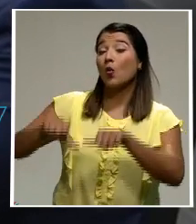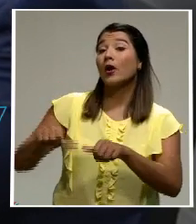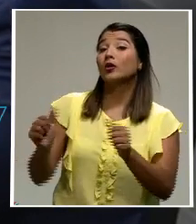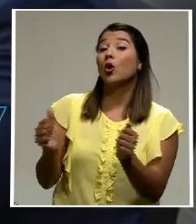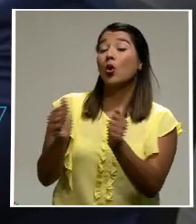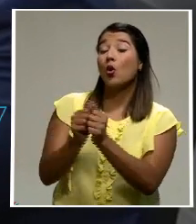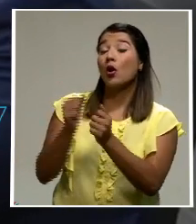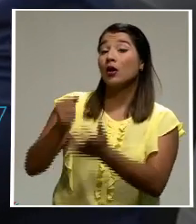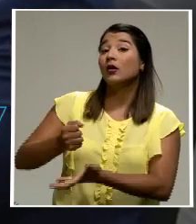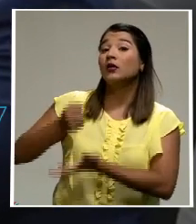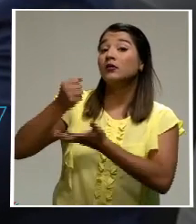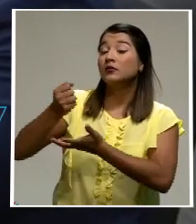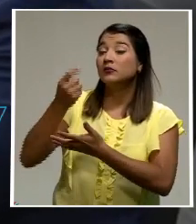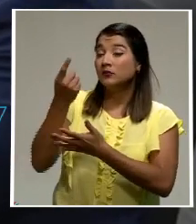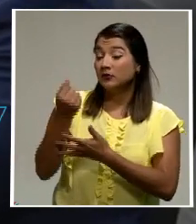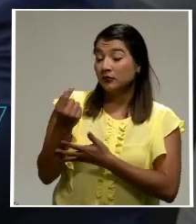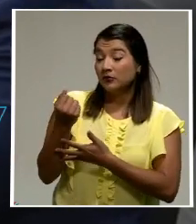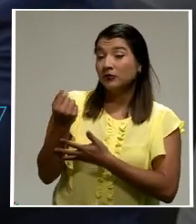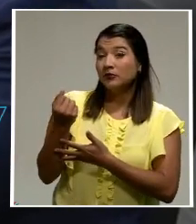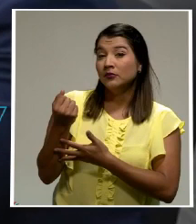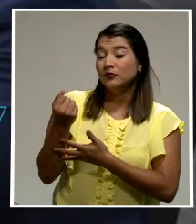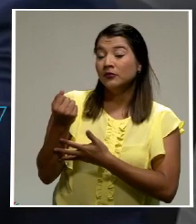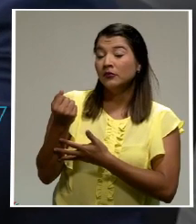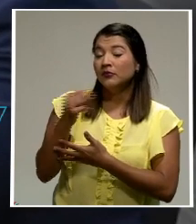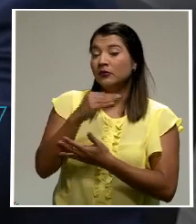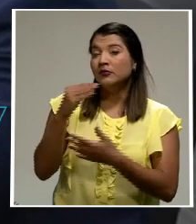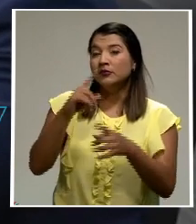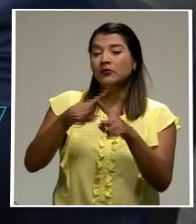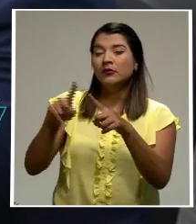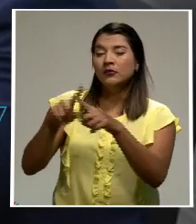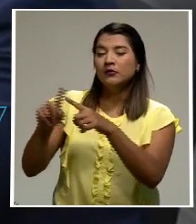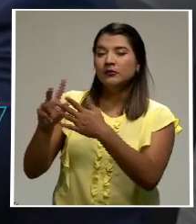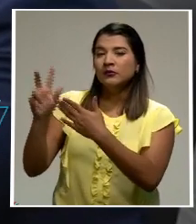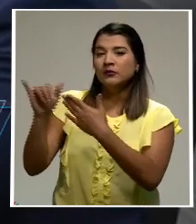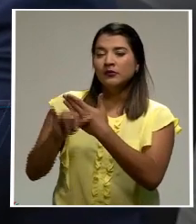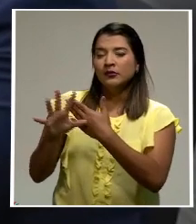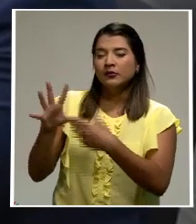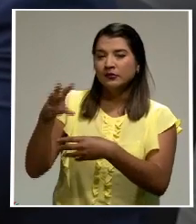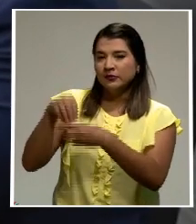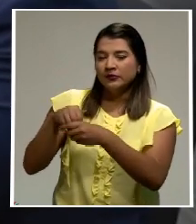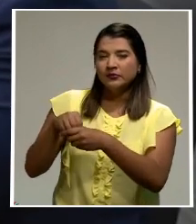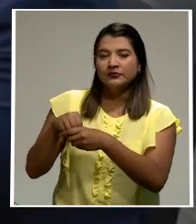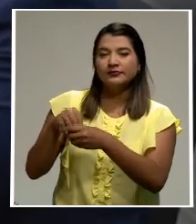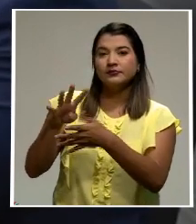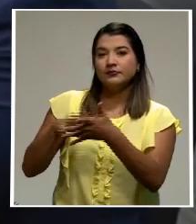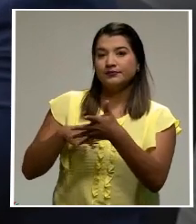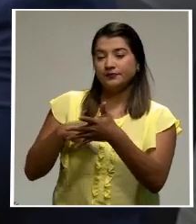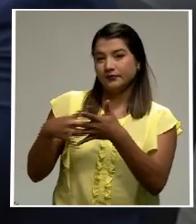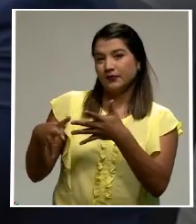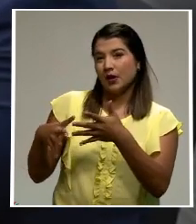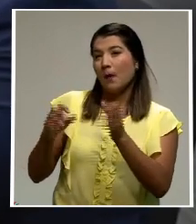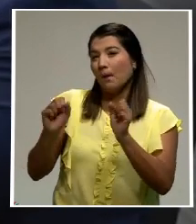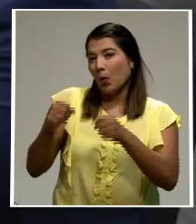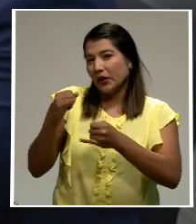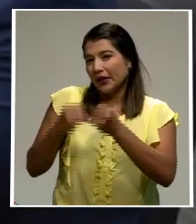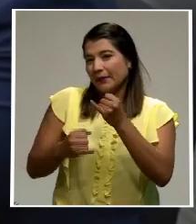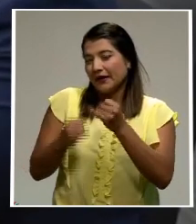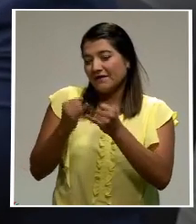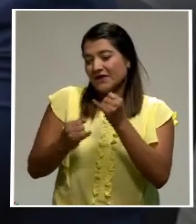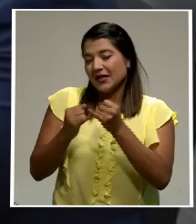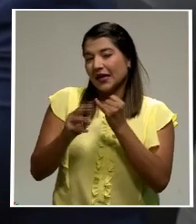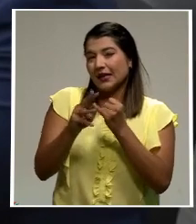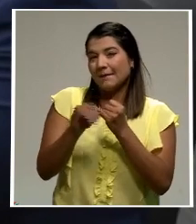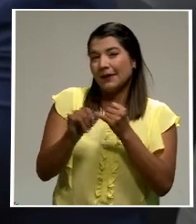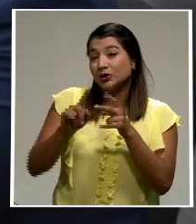el Fondo Monetario y los distintos proyectos que forman parte de esa agenda sería a finales de mayo, inicios de junio a